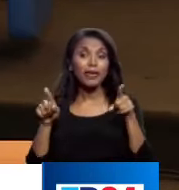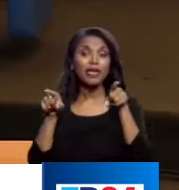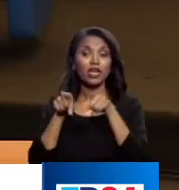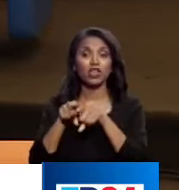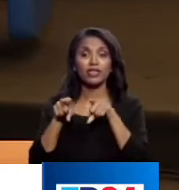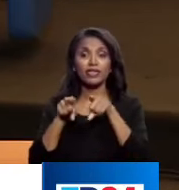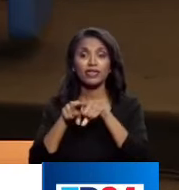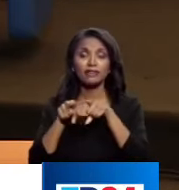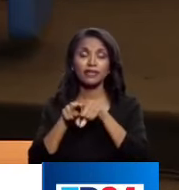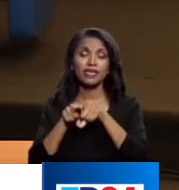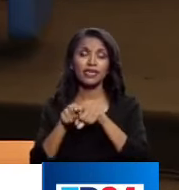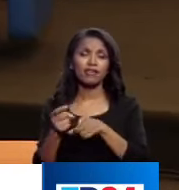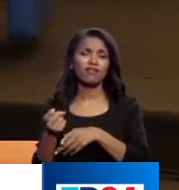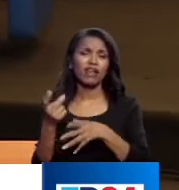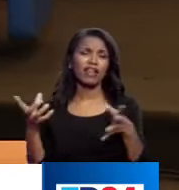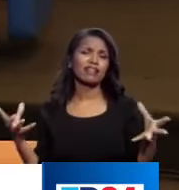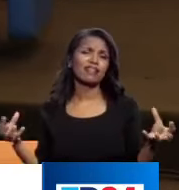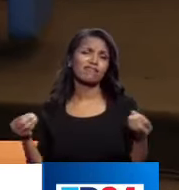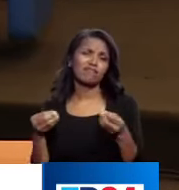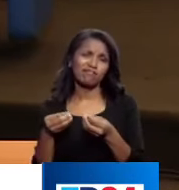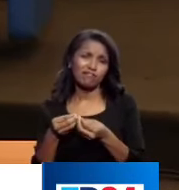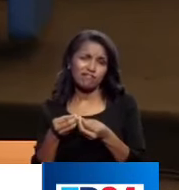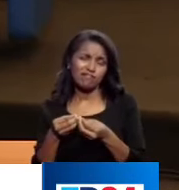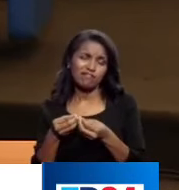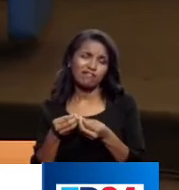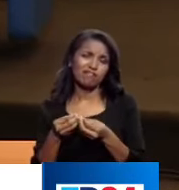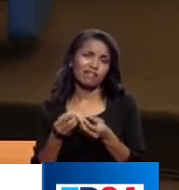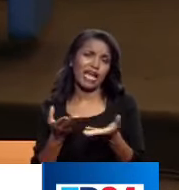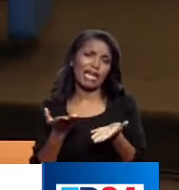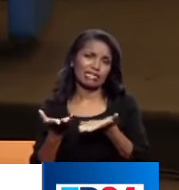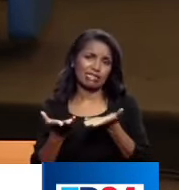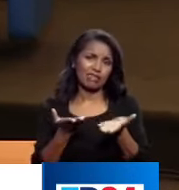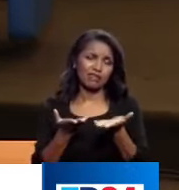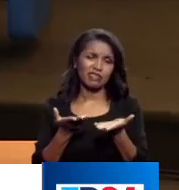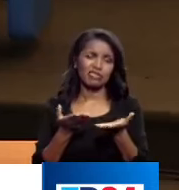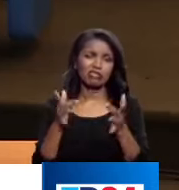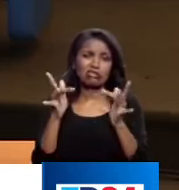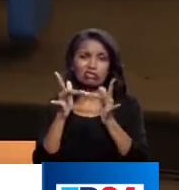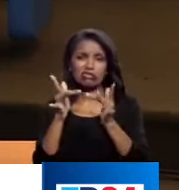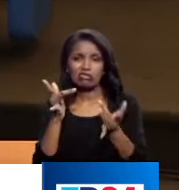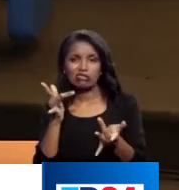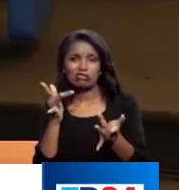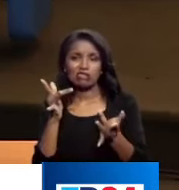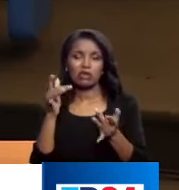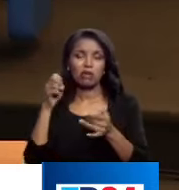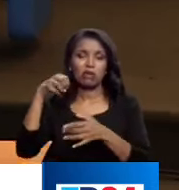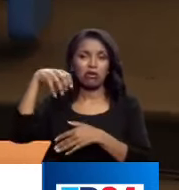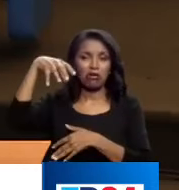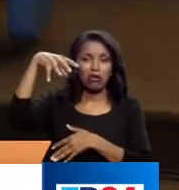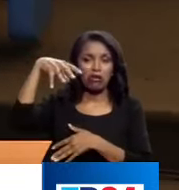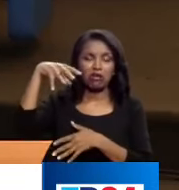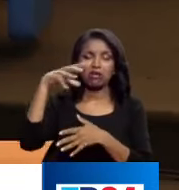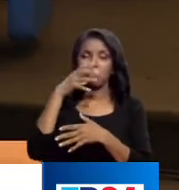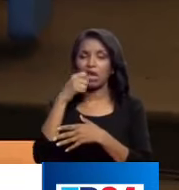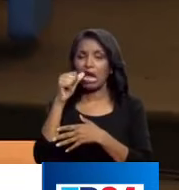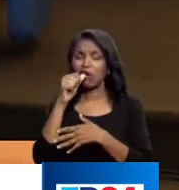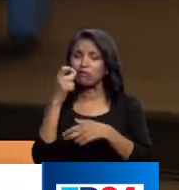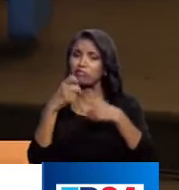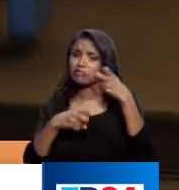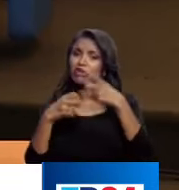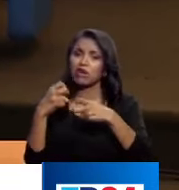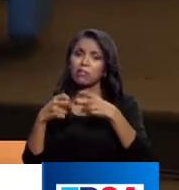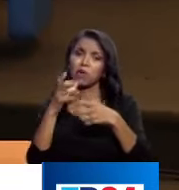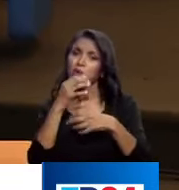también mantienen una infraestructura y servicios públicos deficientes, poca conectividad y poca o ninguna promoción, lo que supone